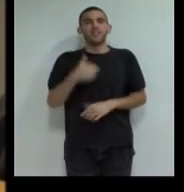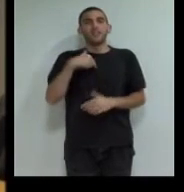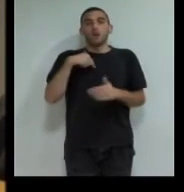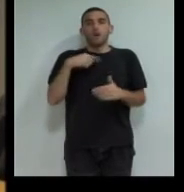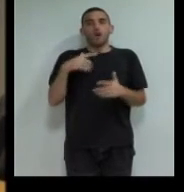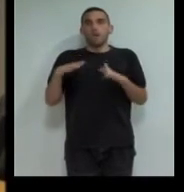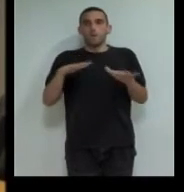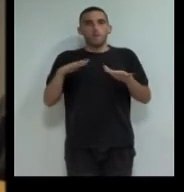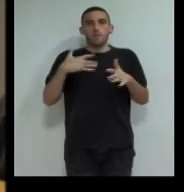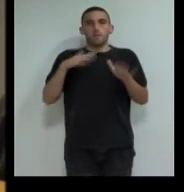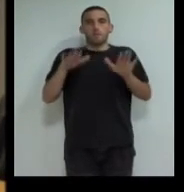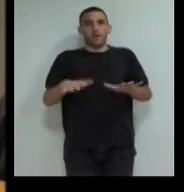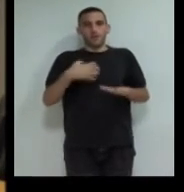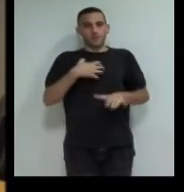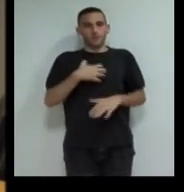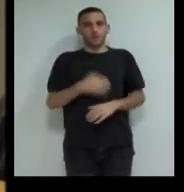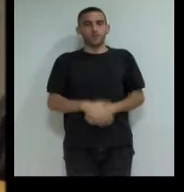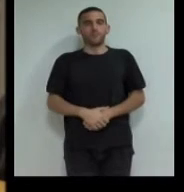Espera.